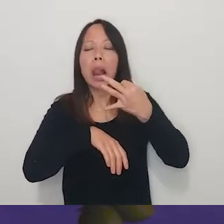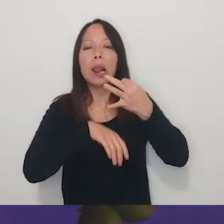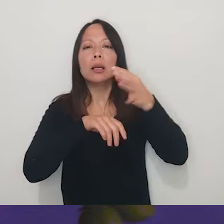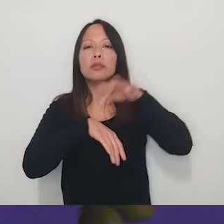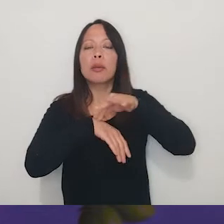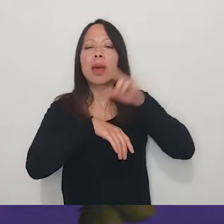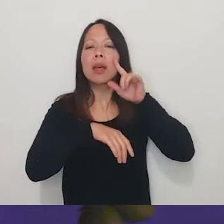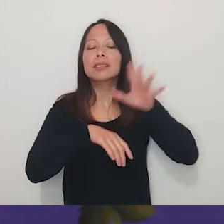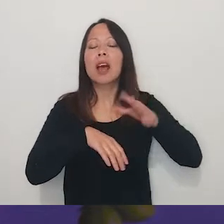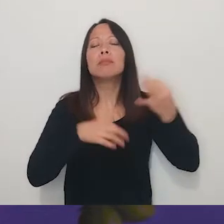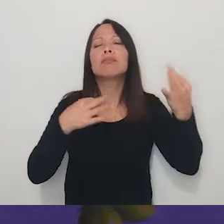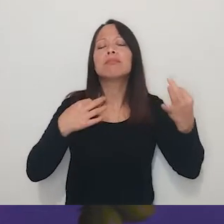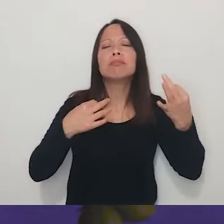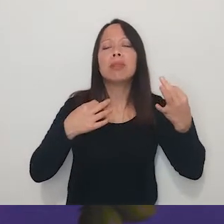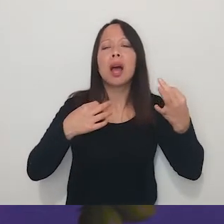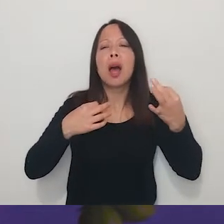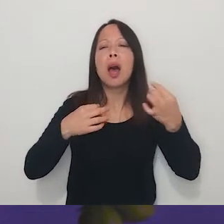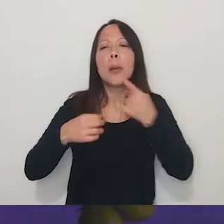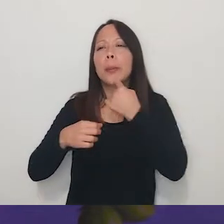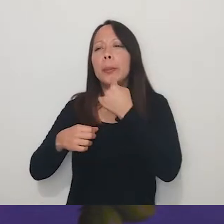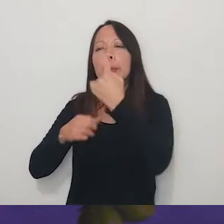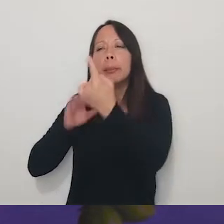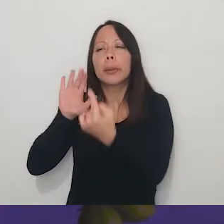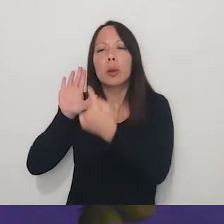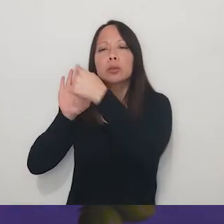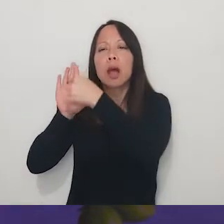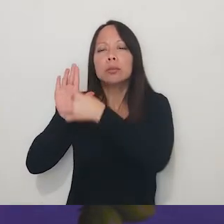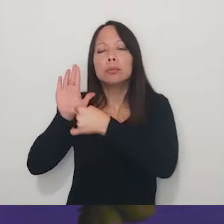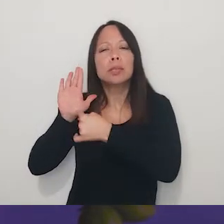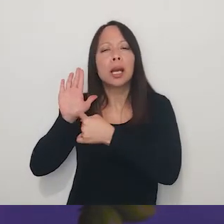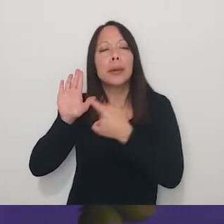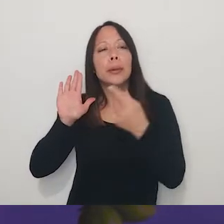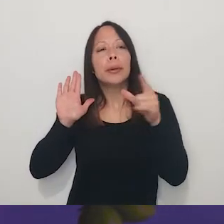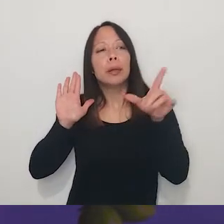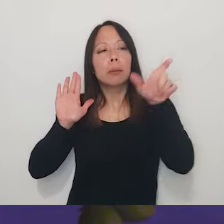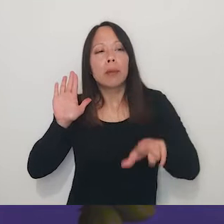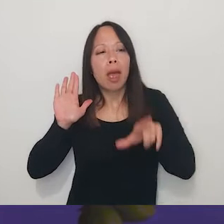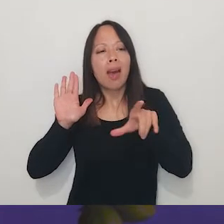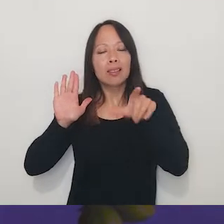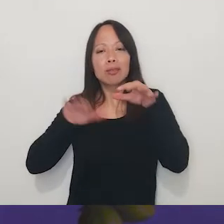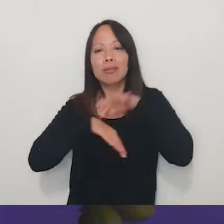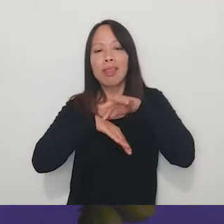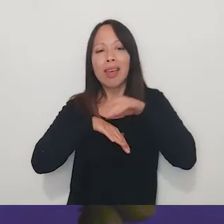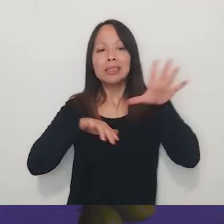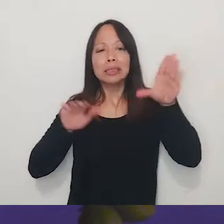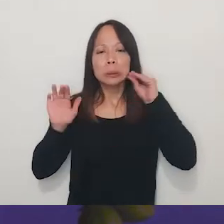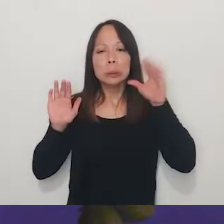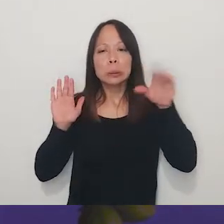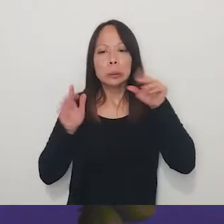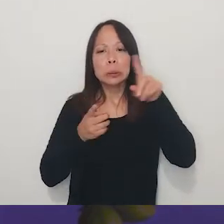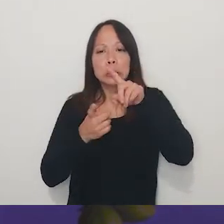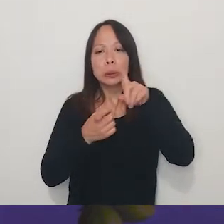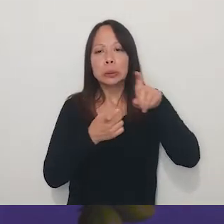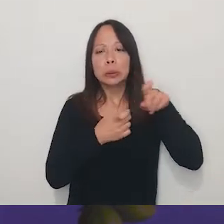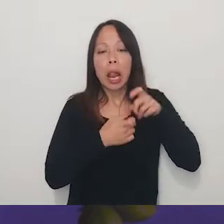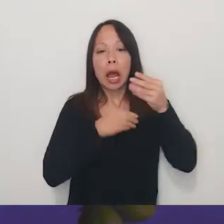es el interrogatorio. Es muy importante hacer un interrogatorio exhaustivo y escuchar hasta las cosas que parecen insignificantes.